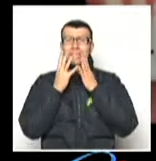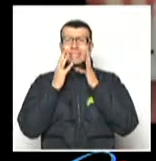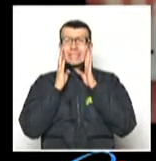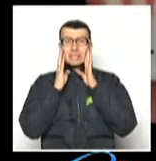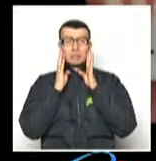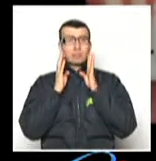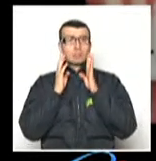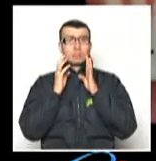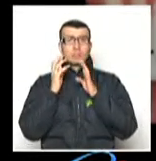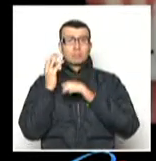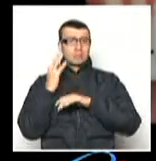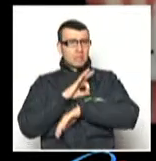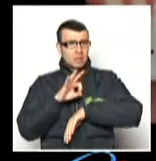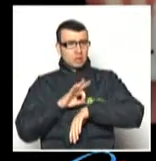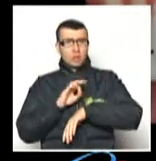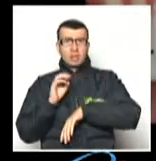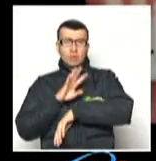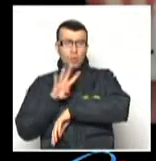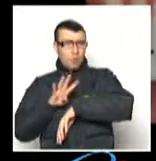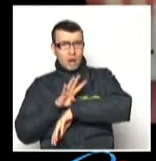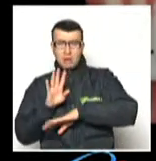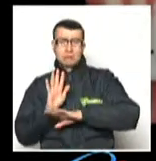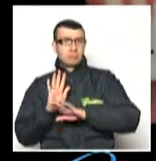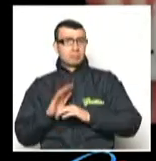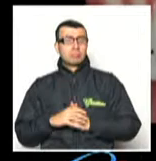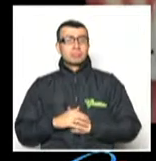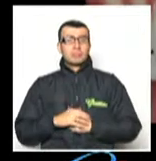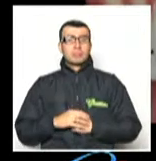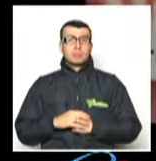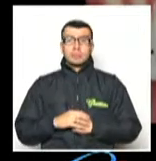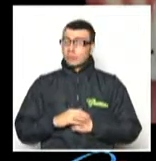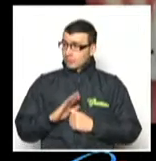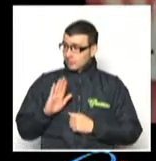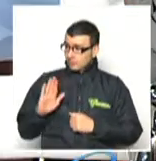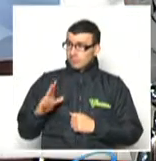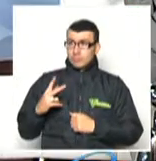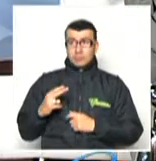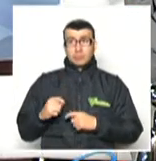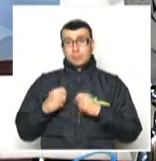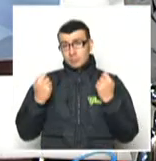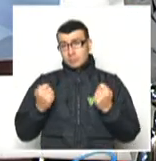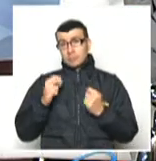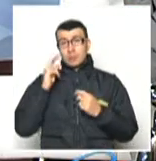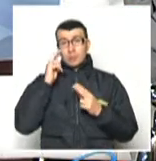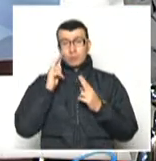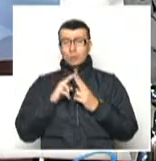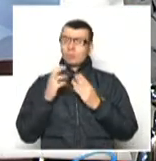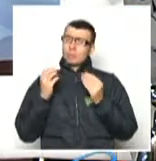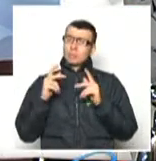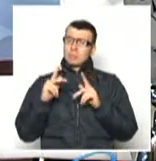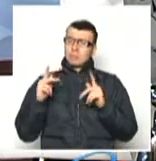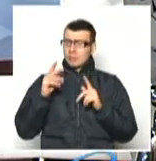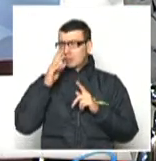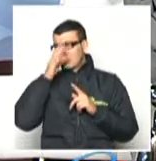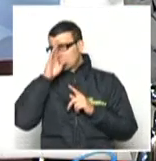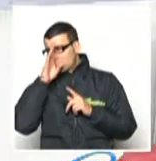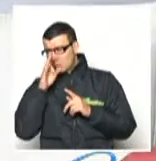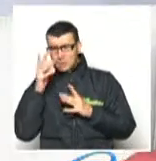en 3 o 4 horas máximo. Vamos a ir a este corte comercial. Yo sé que este tema va a generar muchas